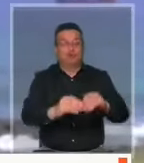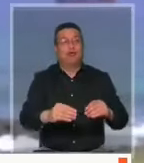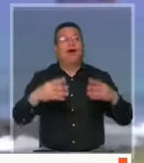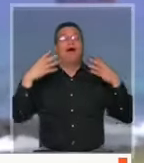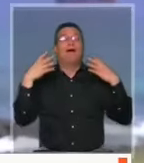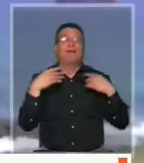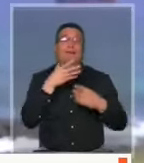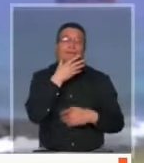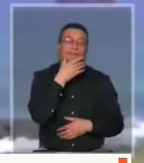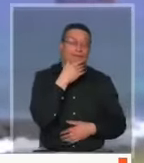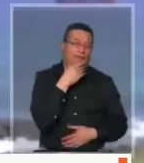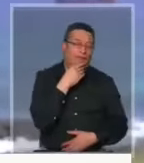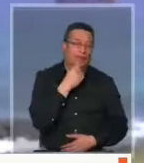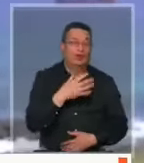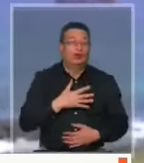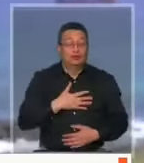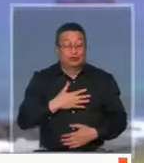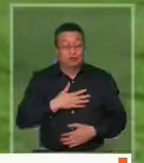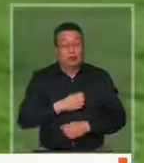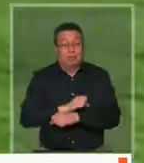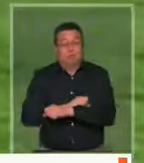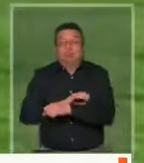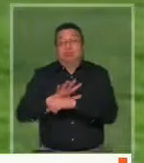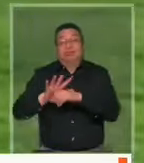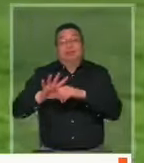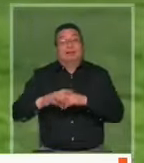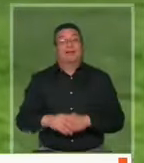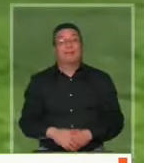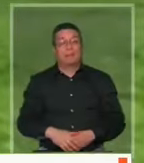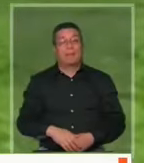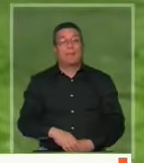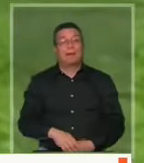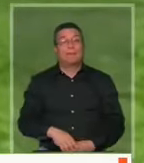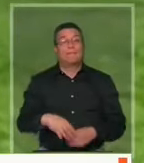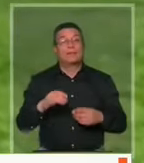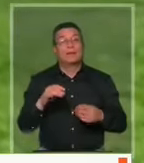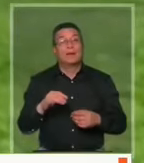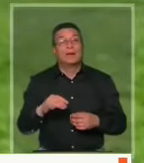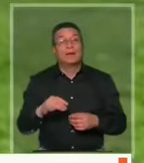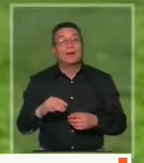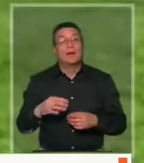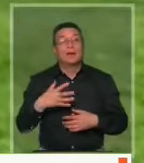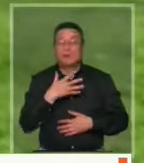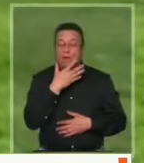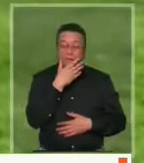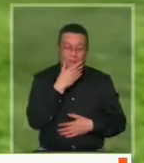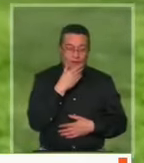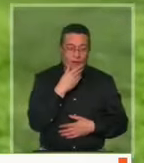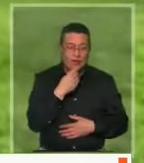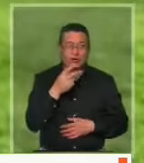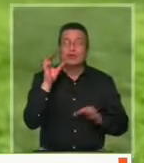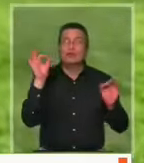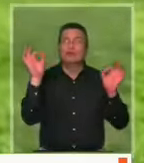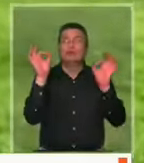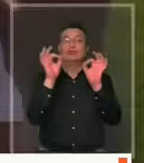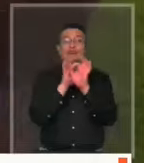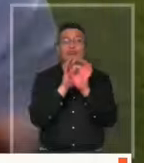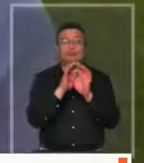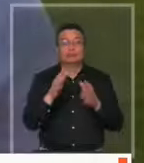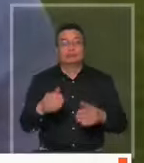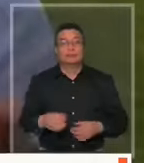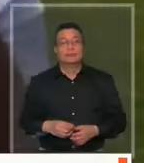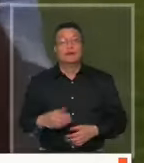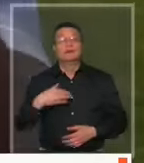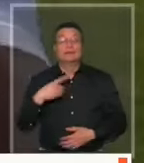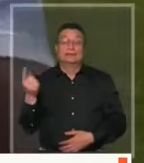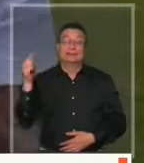puedo decir? No sé, estoy todavía impactada. Bueno, el anillo rojo, muy lindo, como un simbolismo así también con mi chica. Venimos a ver